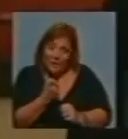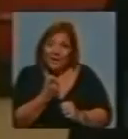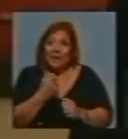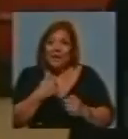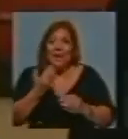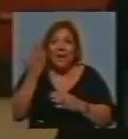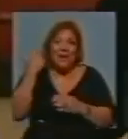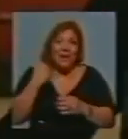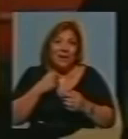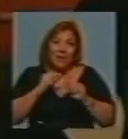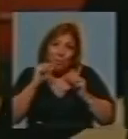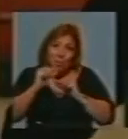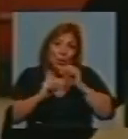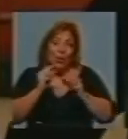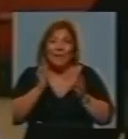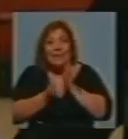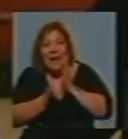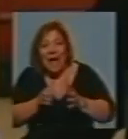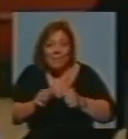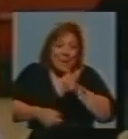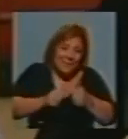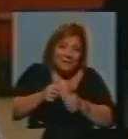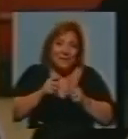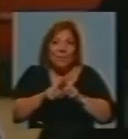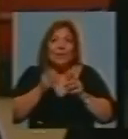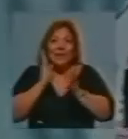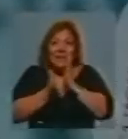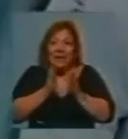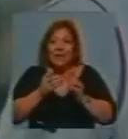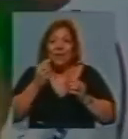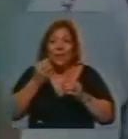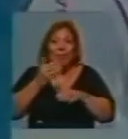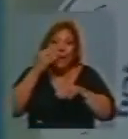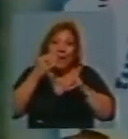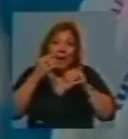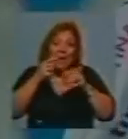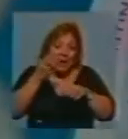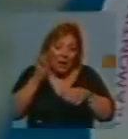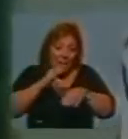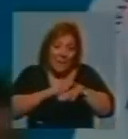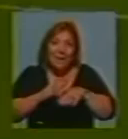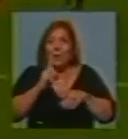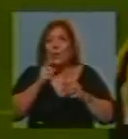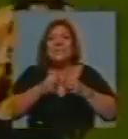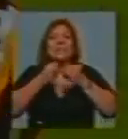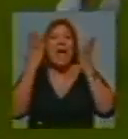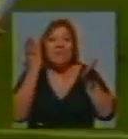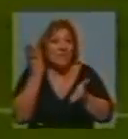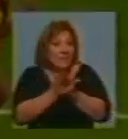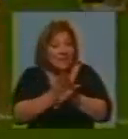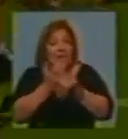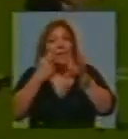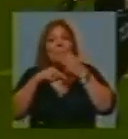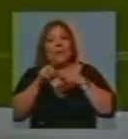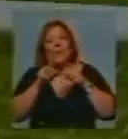de lo que venía haciendo en estos días, que era un poco de terapia, porque habíamos hecho un tratamiento ahí con plaquetas. Como es una lesión que no es nada grave, sino que